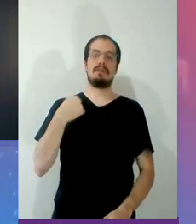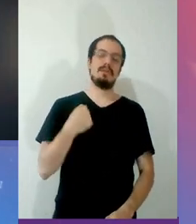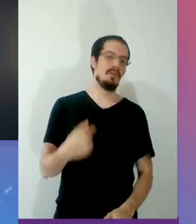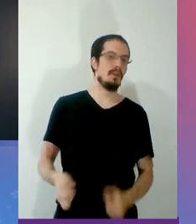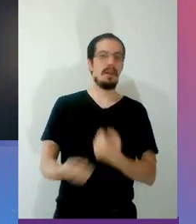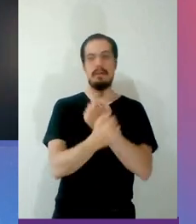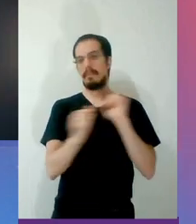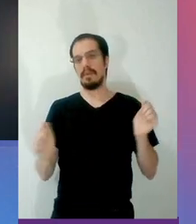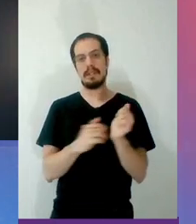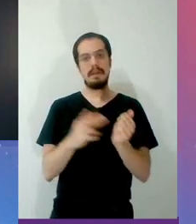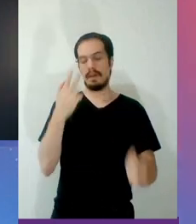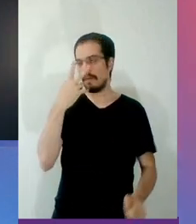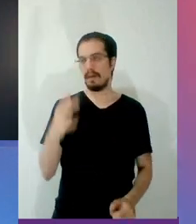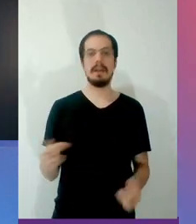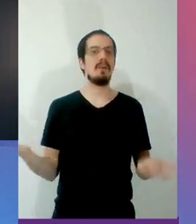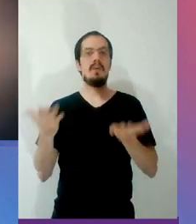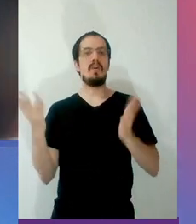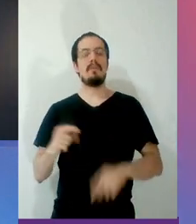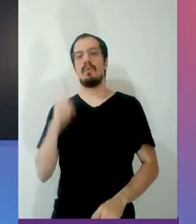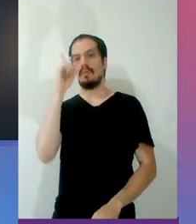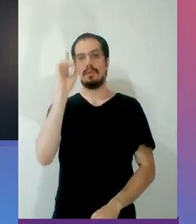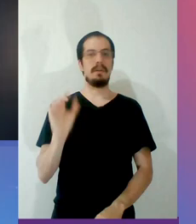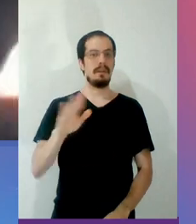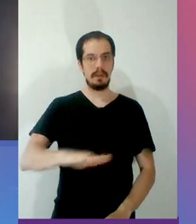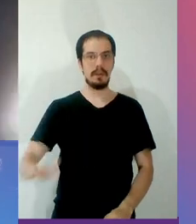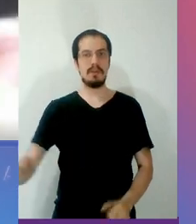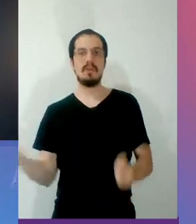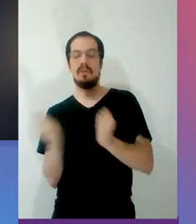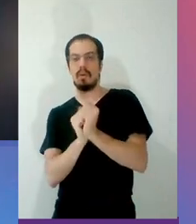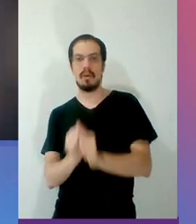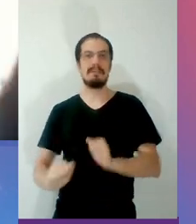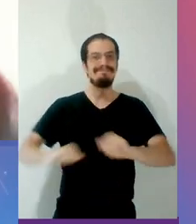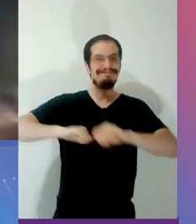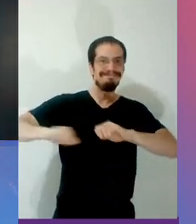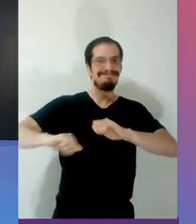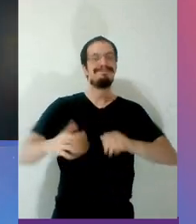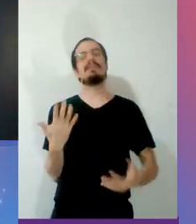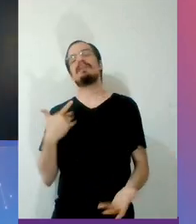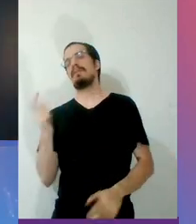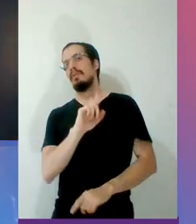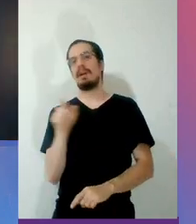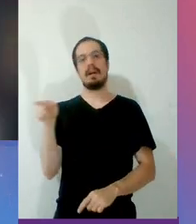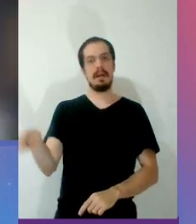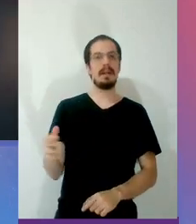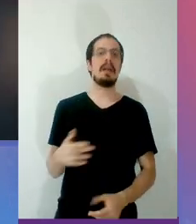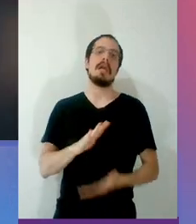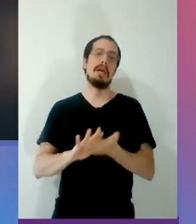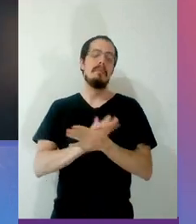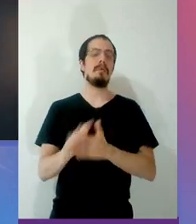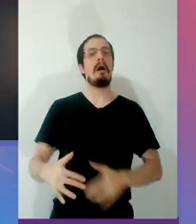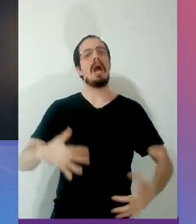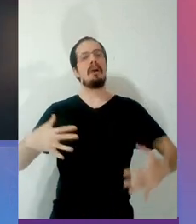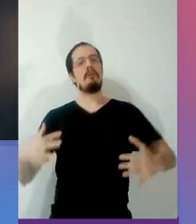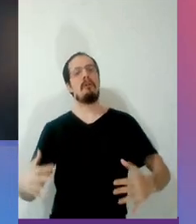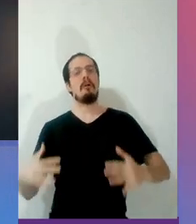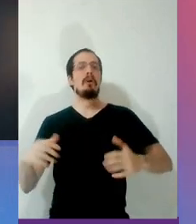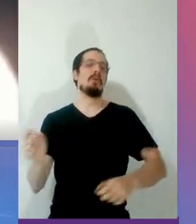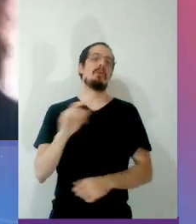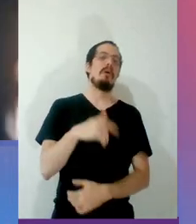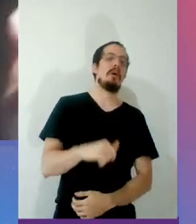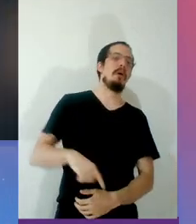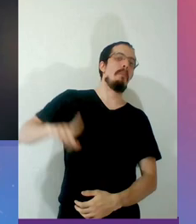alteración y llega a la atención terciaria, por ejemplo, y dice, no, pero si es gordito, flojito, y minimizamos. O